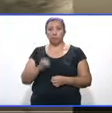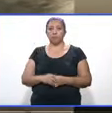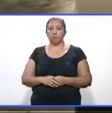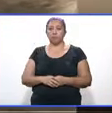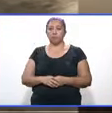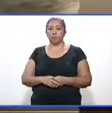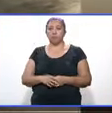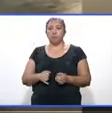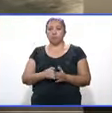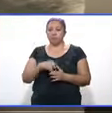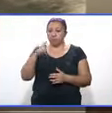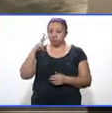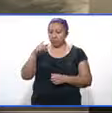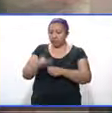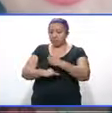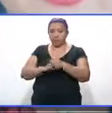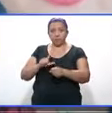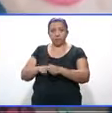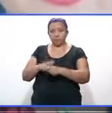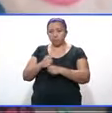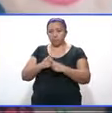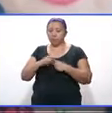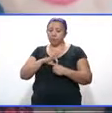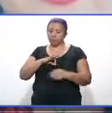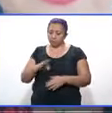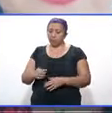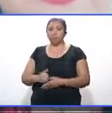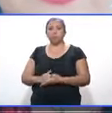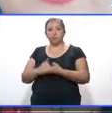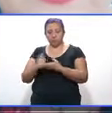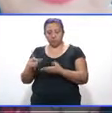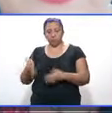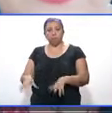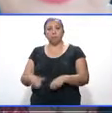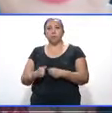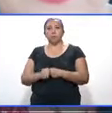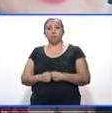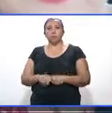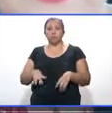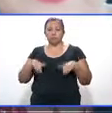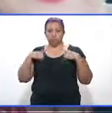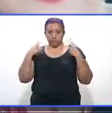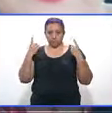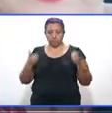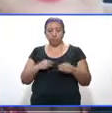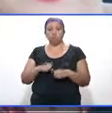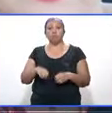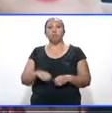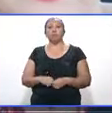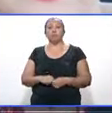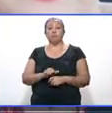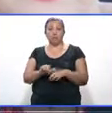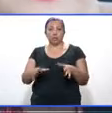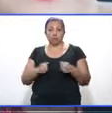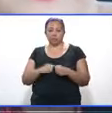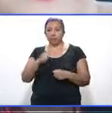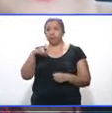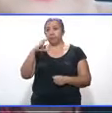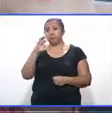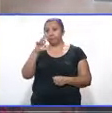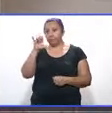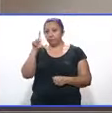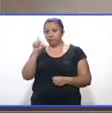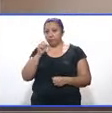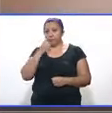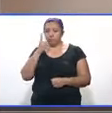que cuando veo a un animalito en una situación y lo puedo ayudar, pues también rescatarlo, darlo en adopción. Carolina es